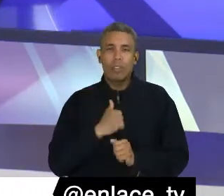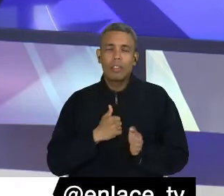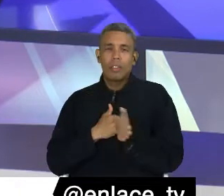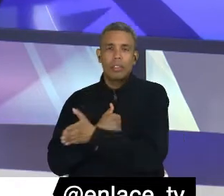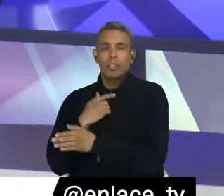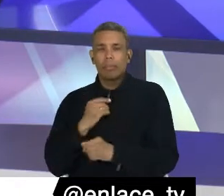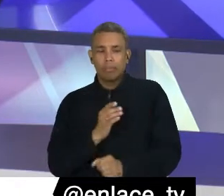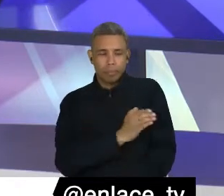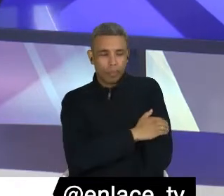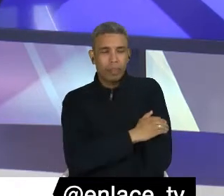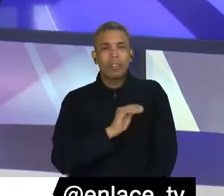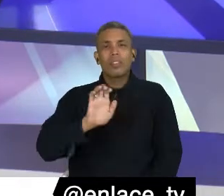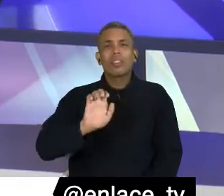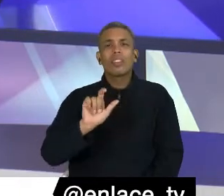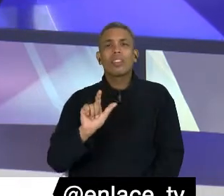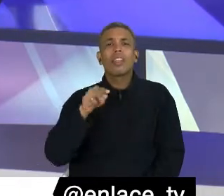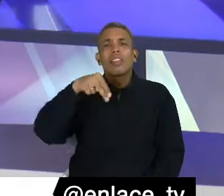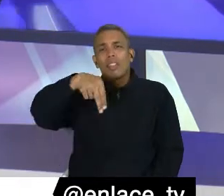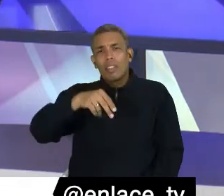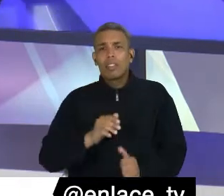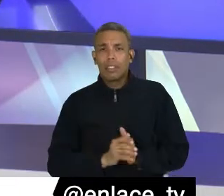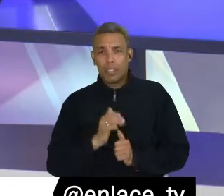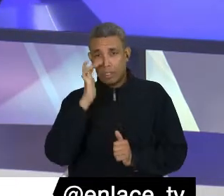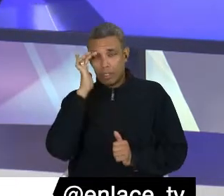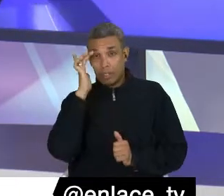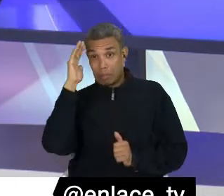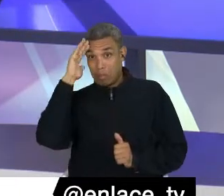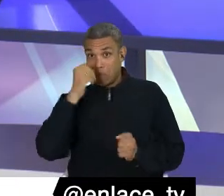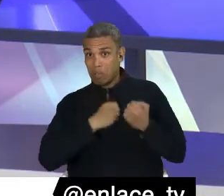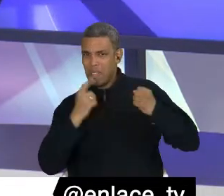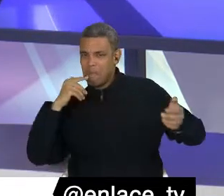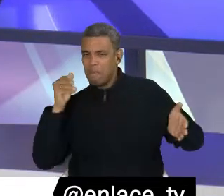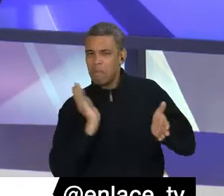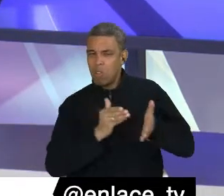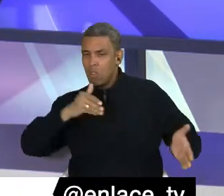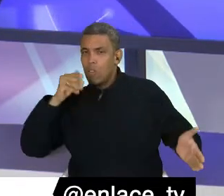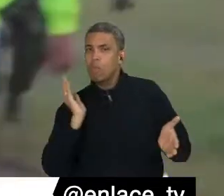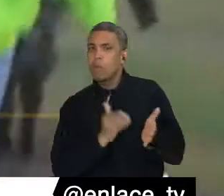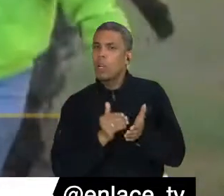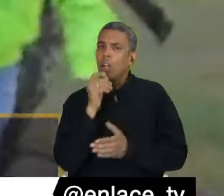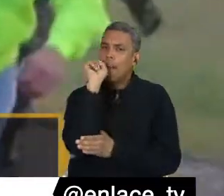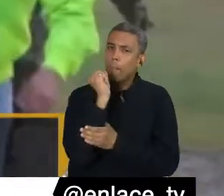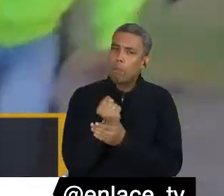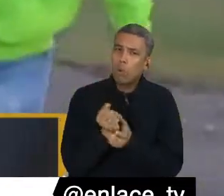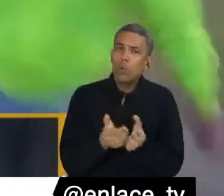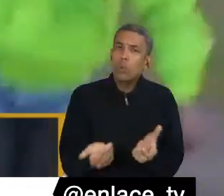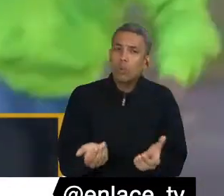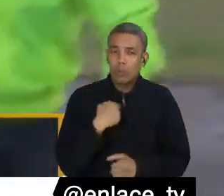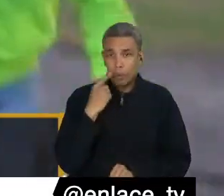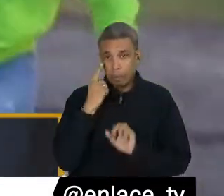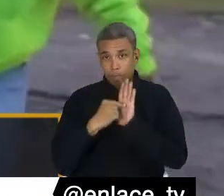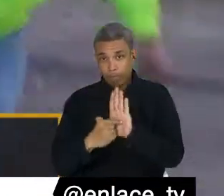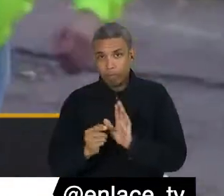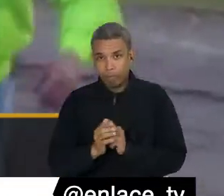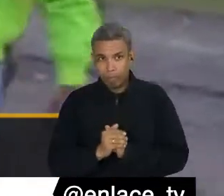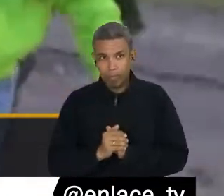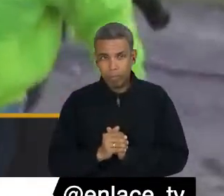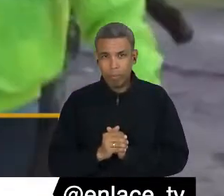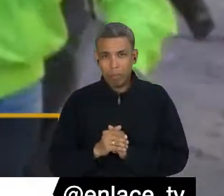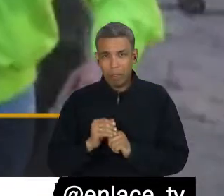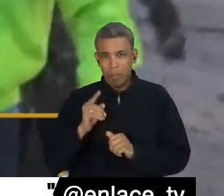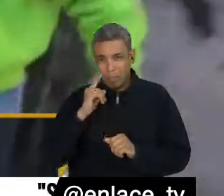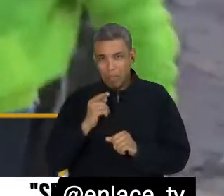del Ejército Nacional contra este grupo delictivo en San Pablo, sur de Bolívar. Ese es el momento en el que el cuerpo sin vida del